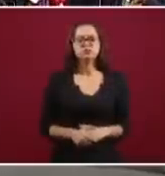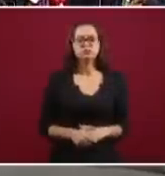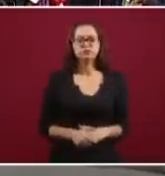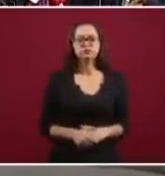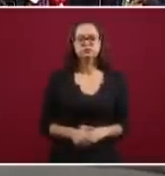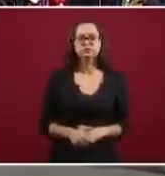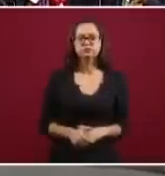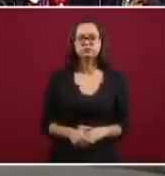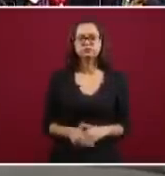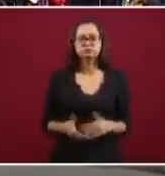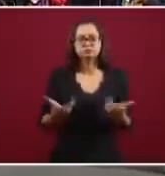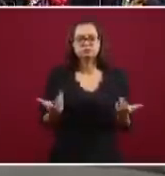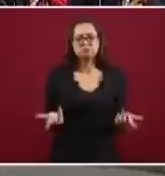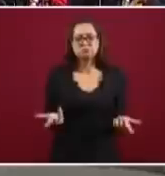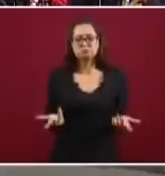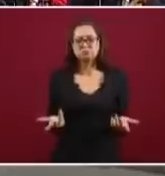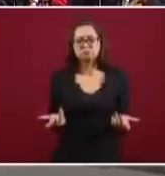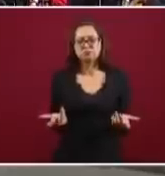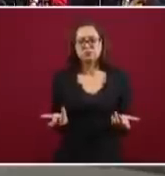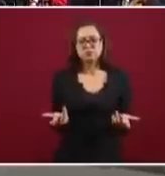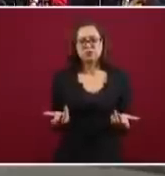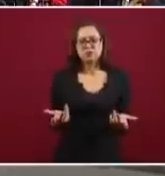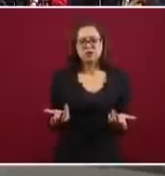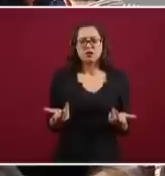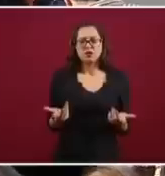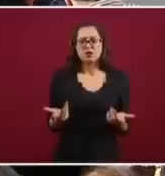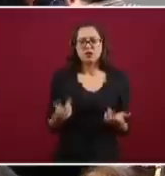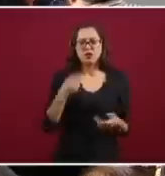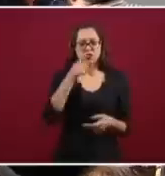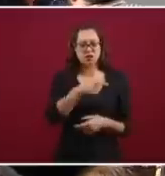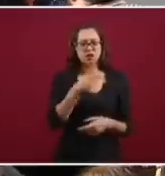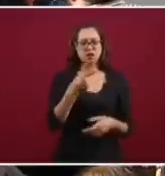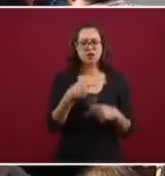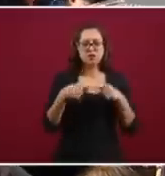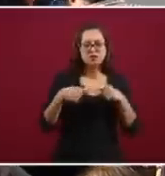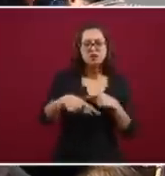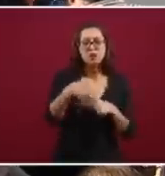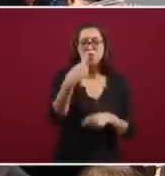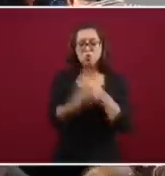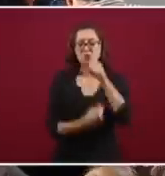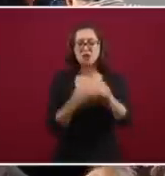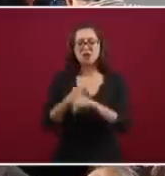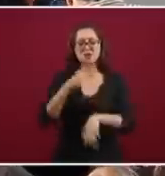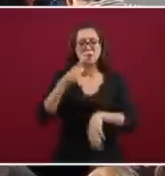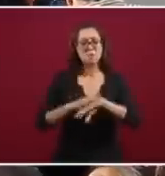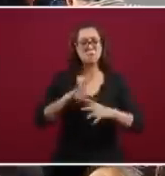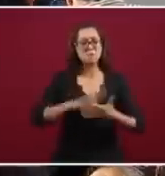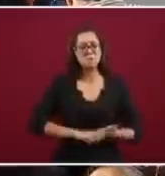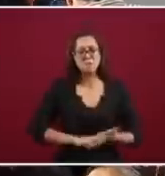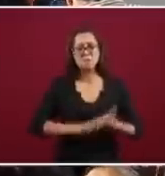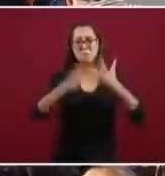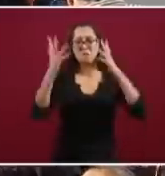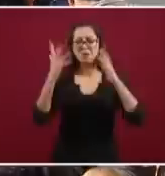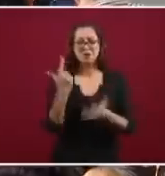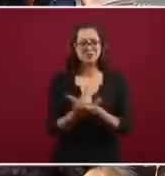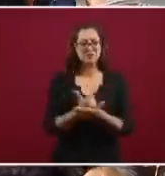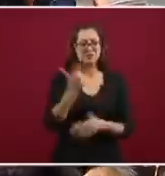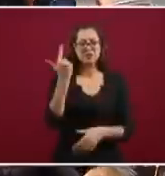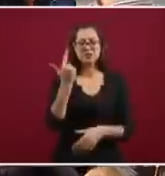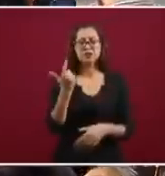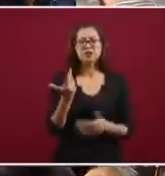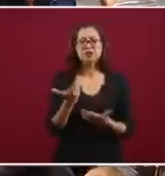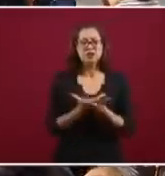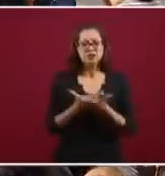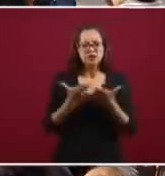Entonces, si estamos en camino, de acuerdo con los datos del secretariado, a ser el año más violento, ¿qué lectura le da usted entonces a